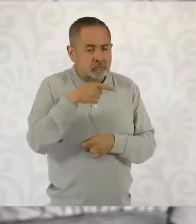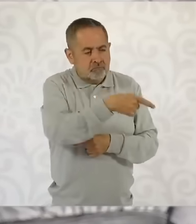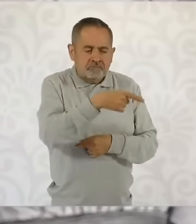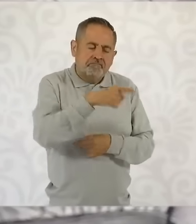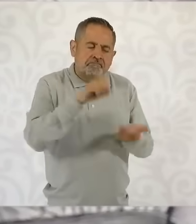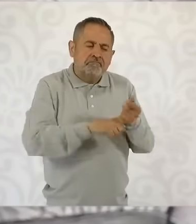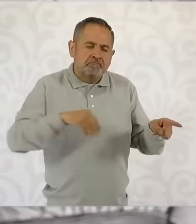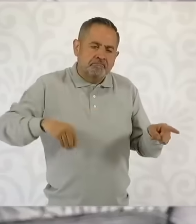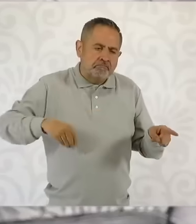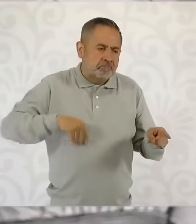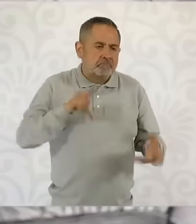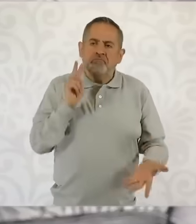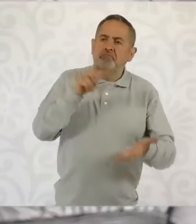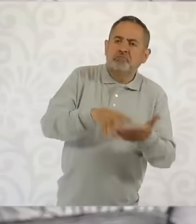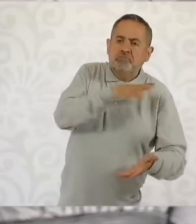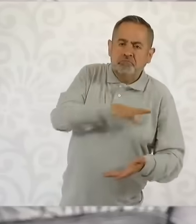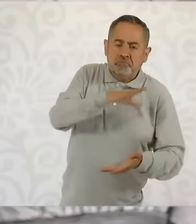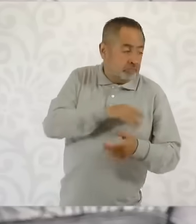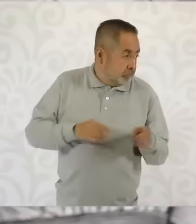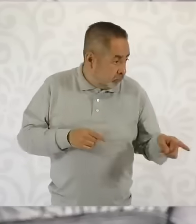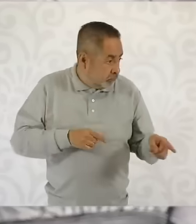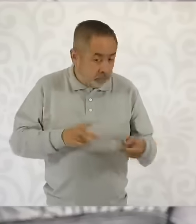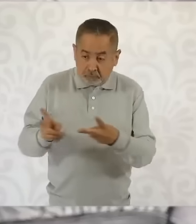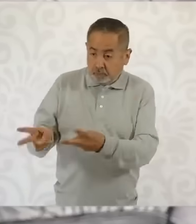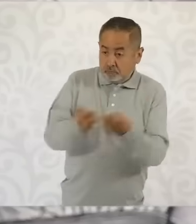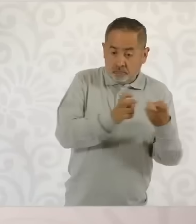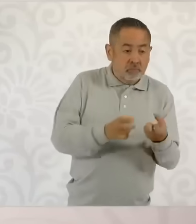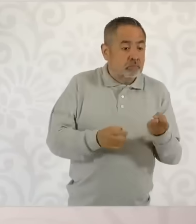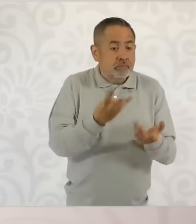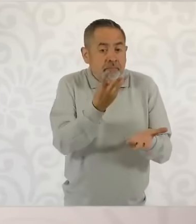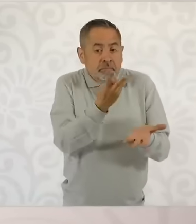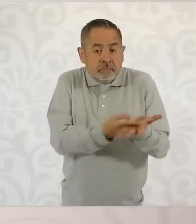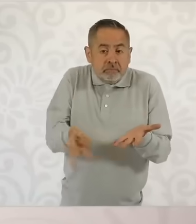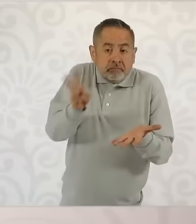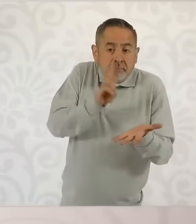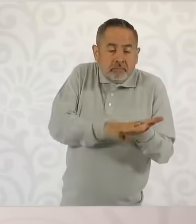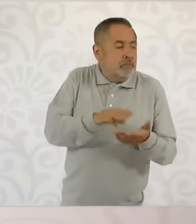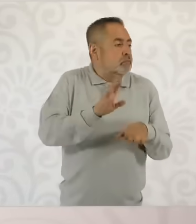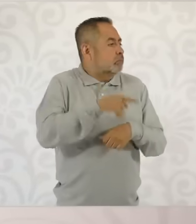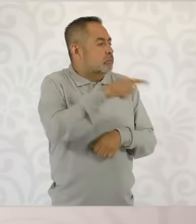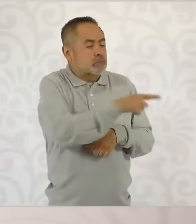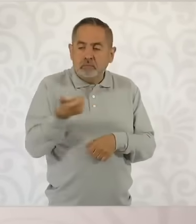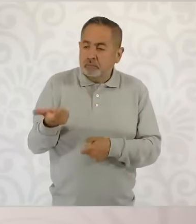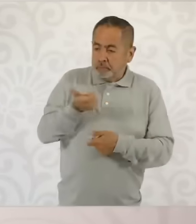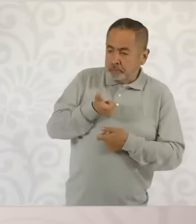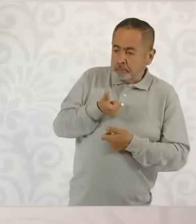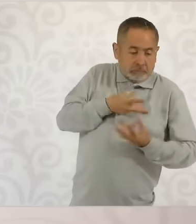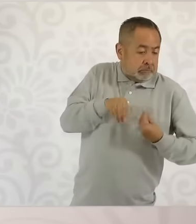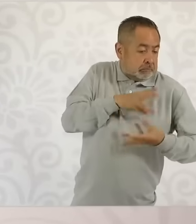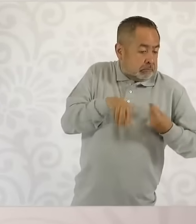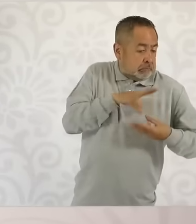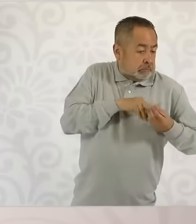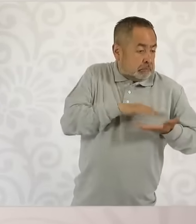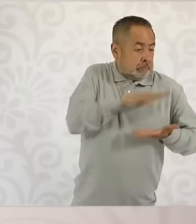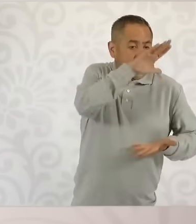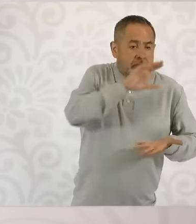niegas a comparecer, entonces el dinero que le robaste lo puedes reproducir, ¿no? Y